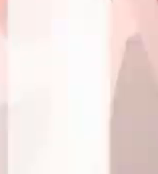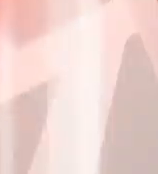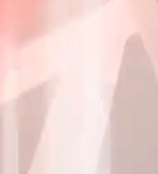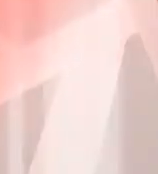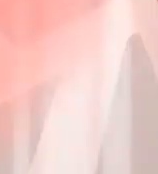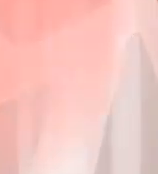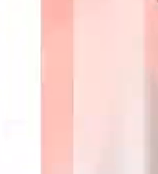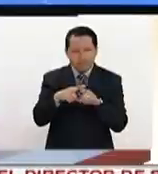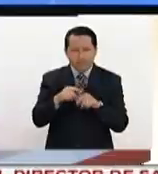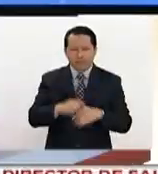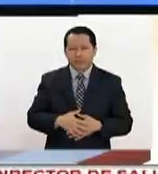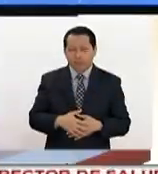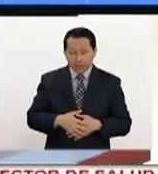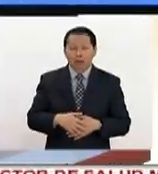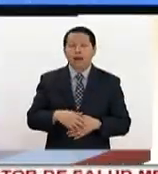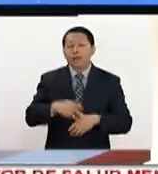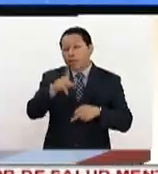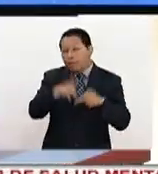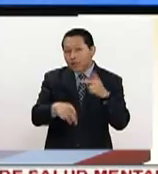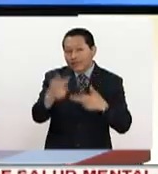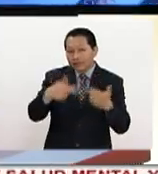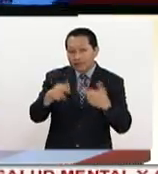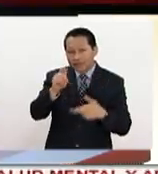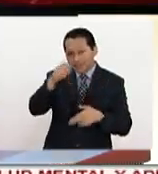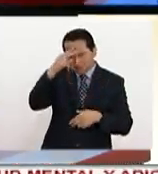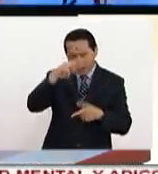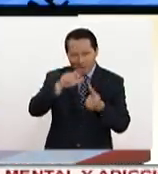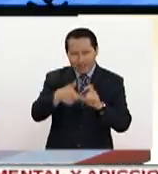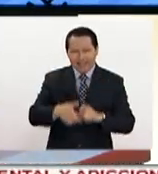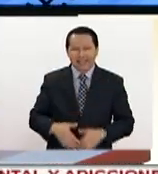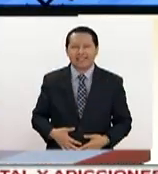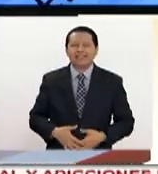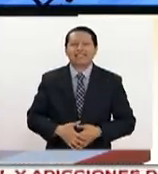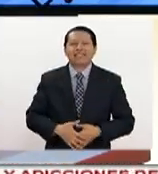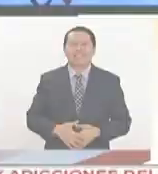viales. Una pausa, regresamos. Esto es México al Día.